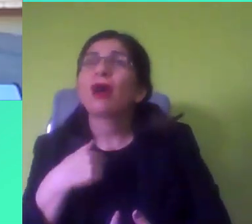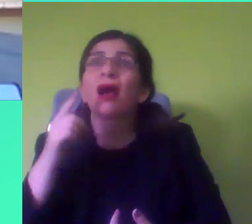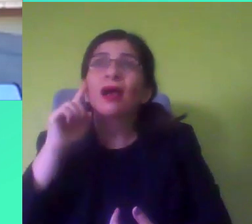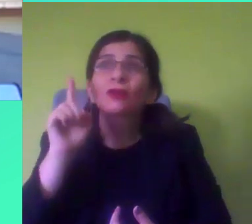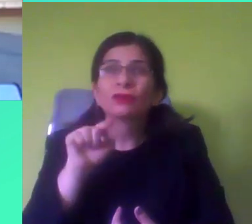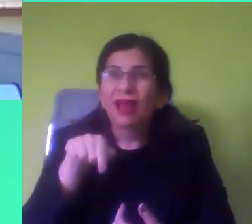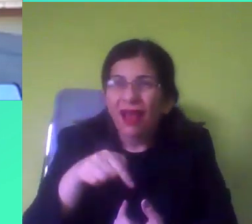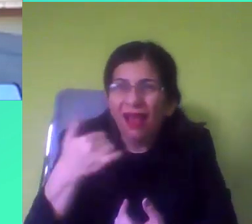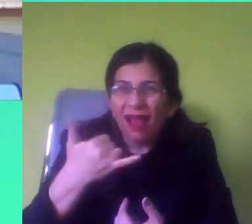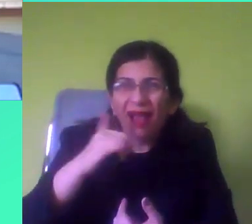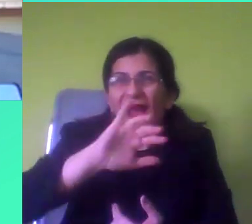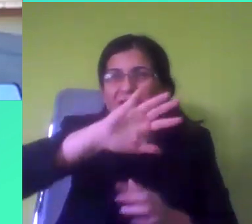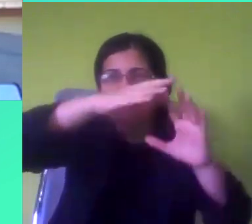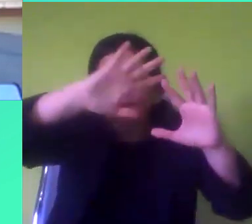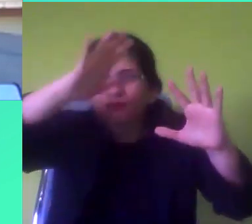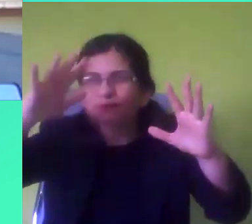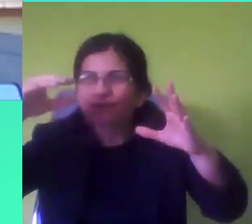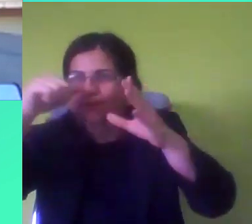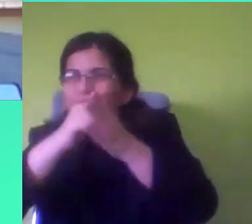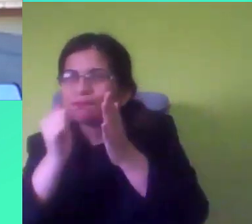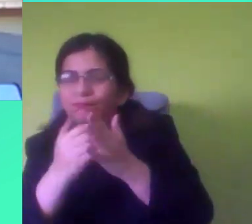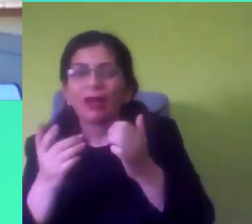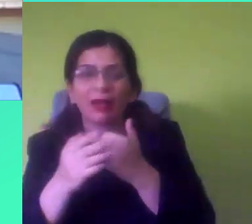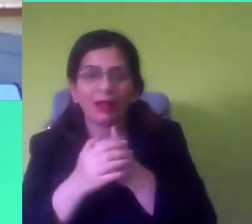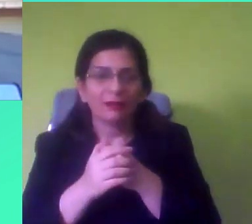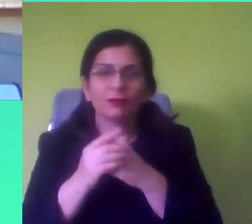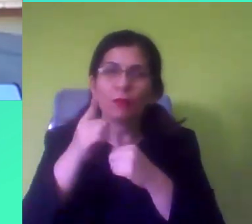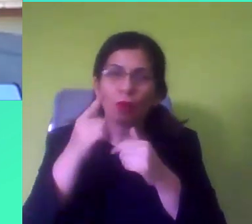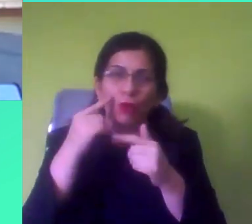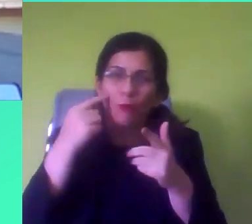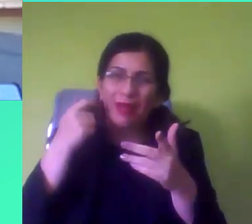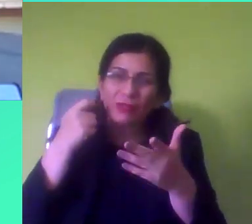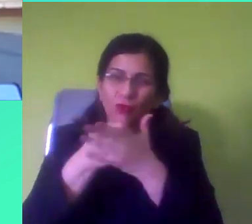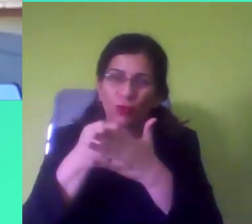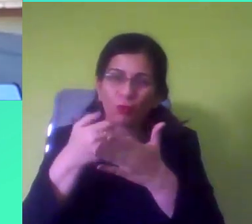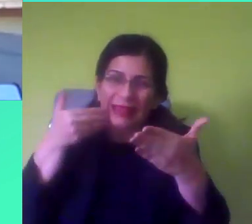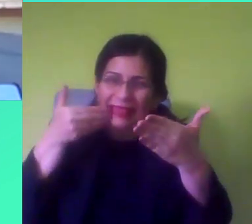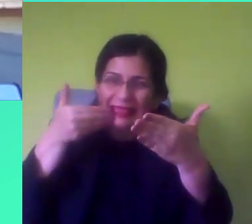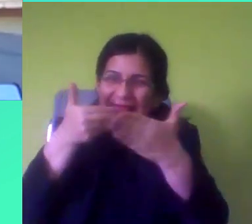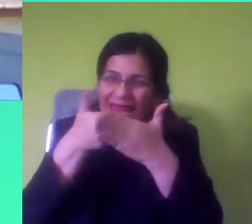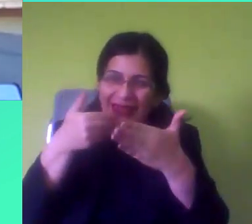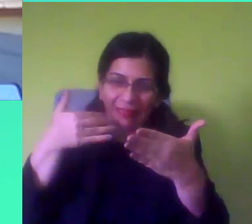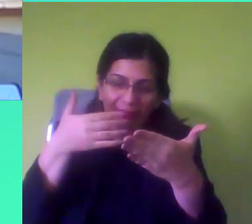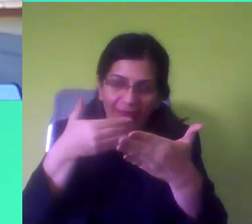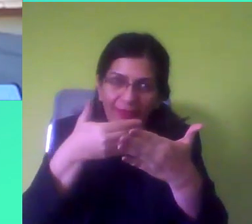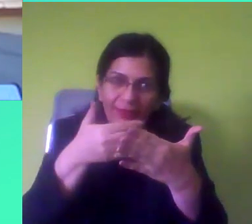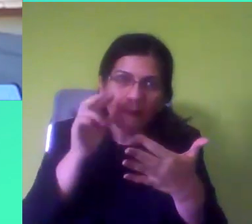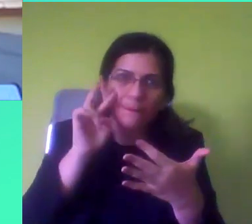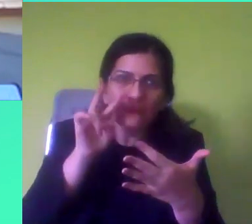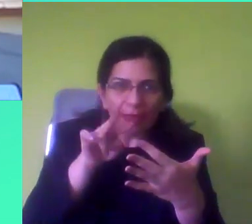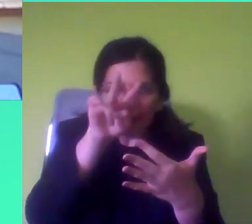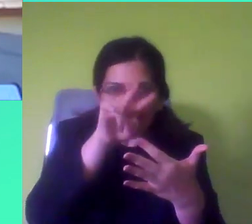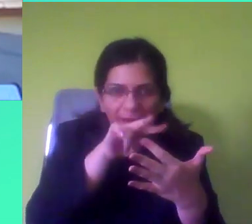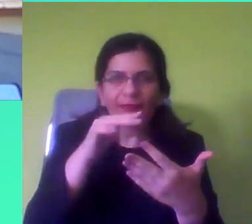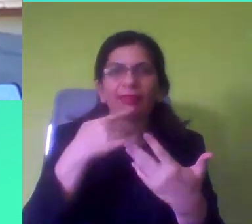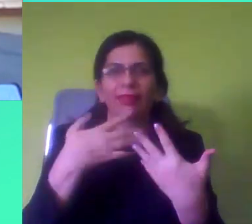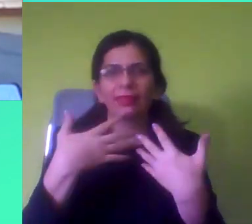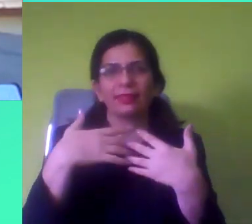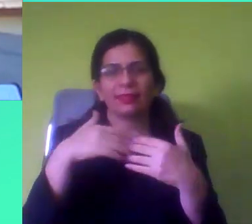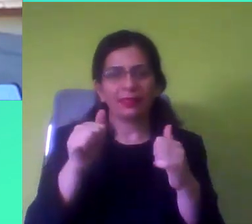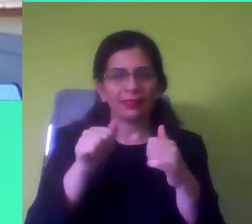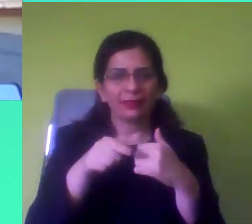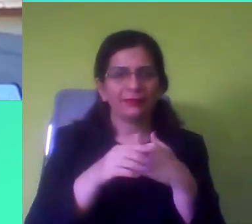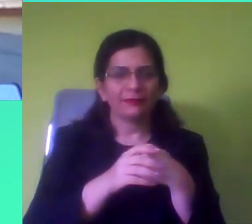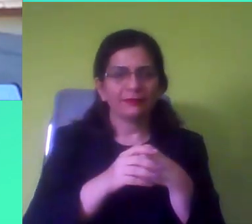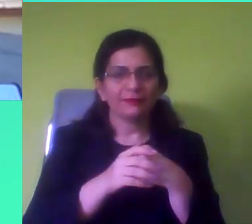glaciares, y si van haciendo cada vez más zoom, van a poder encontrar, digamos, van a poder